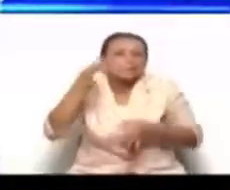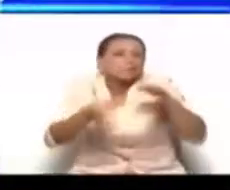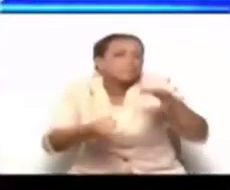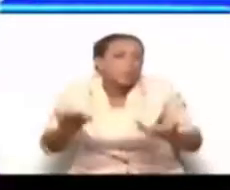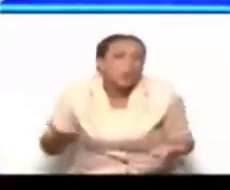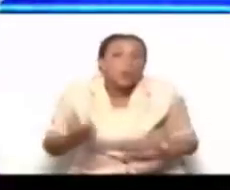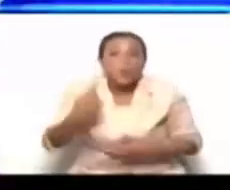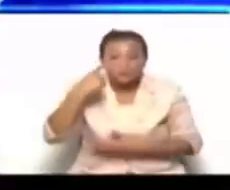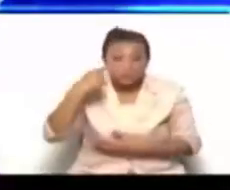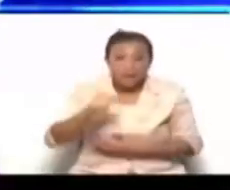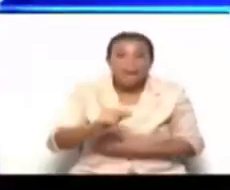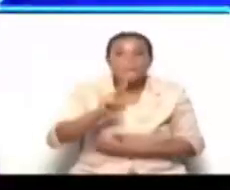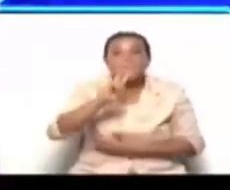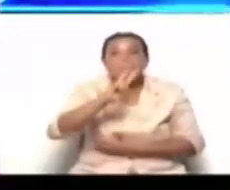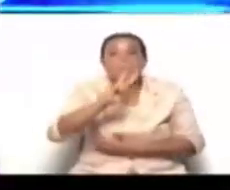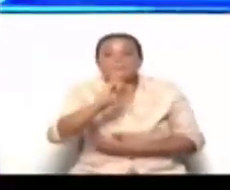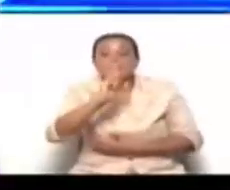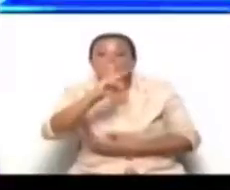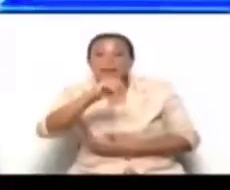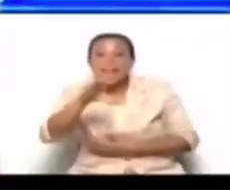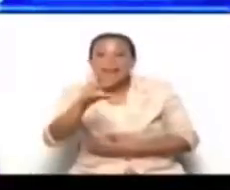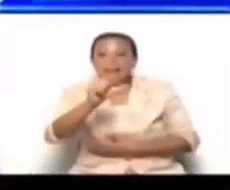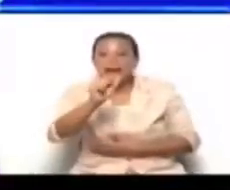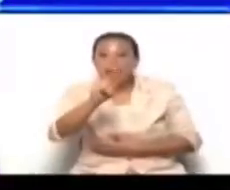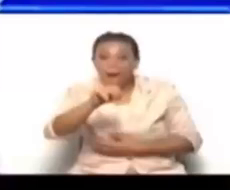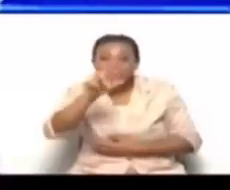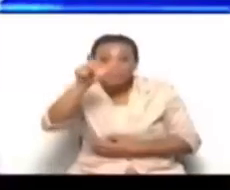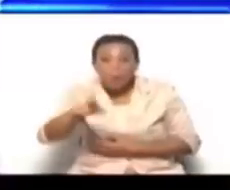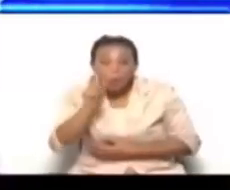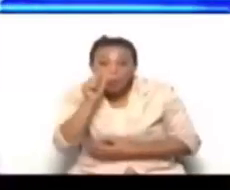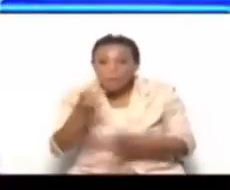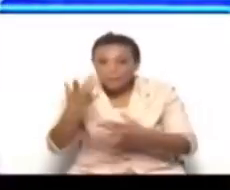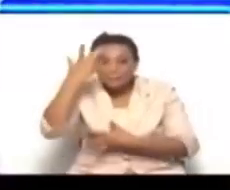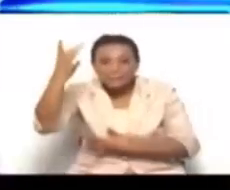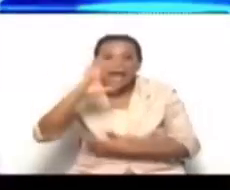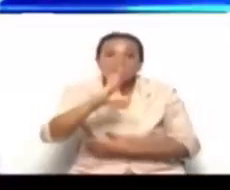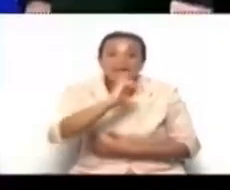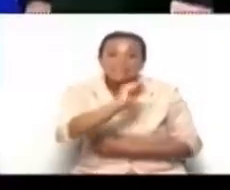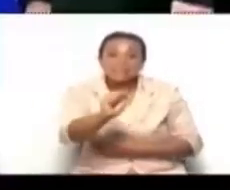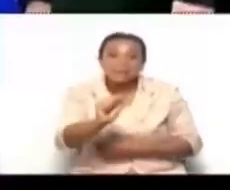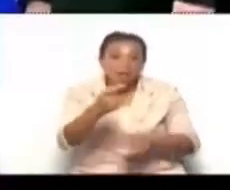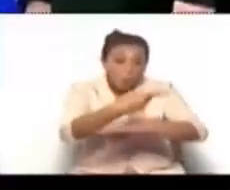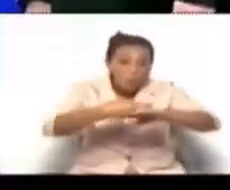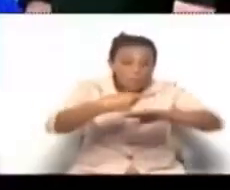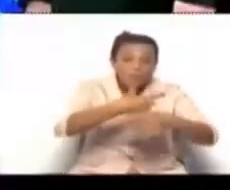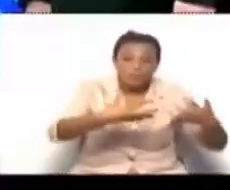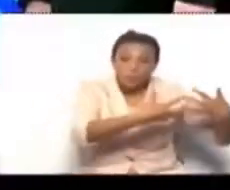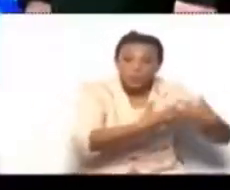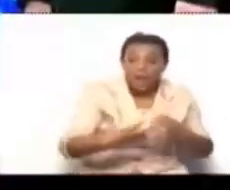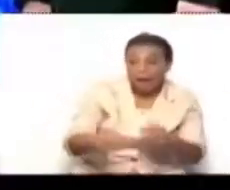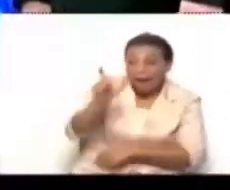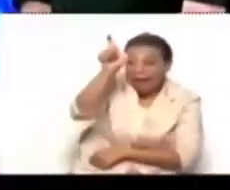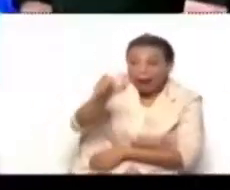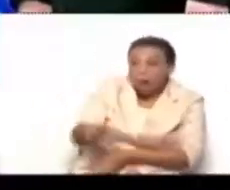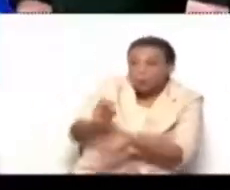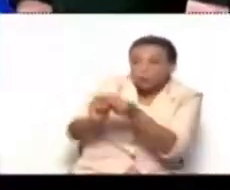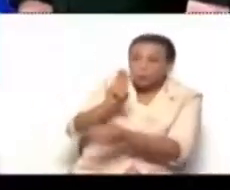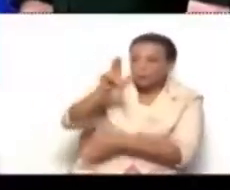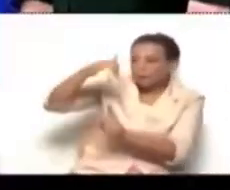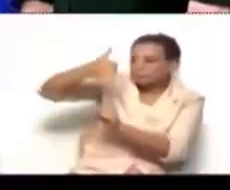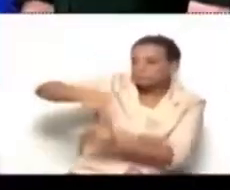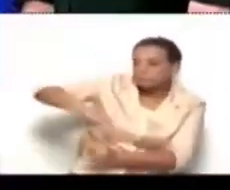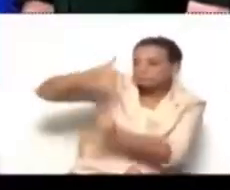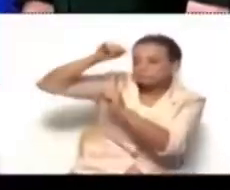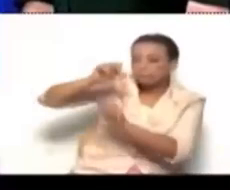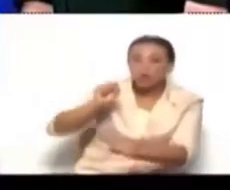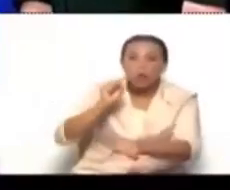Laden. Bin Laden fue un constructo precisamente de la CIA, del gobierno de los Estados Unidos. Claro. Y lo utilizaron contra la